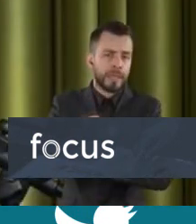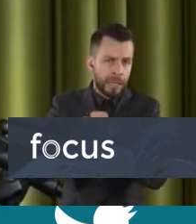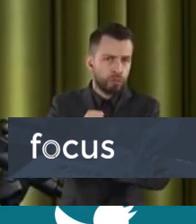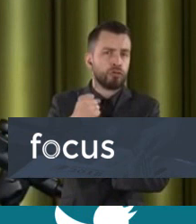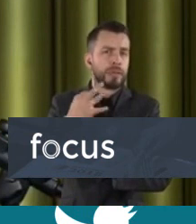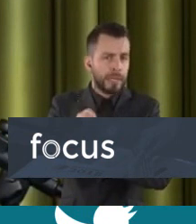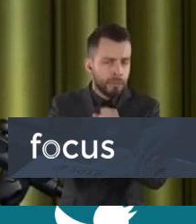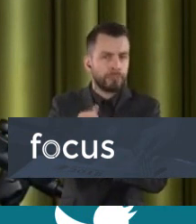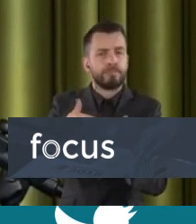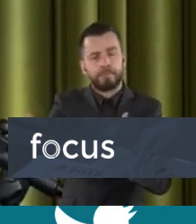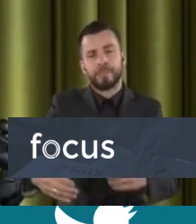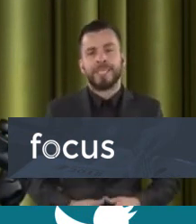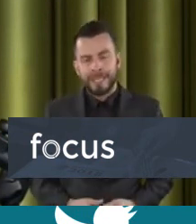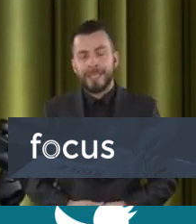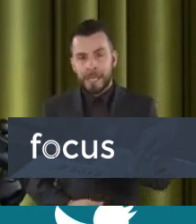Y